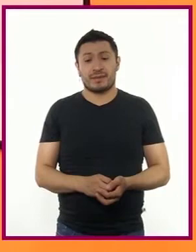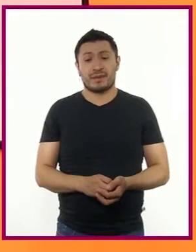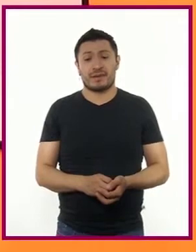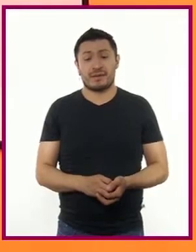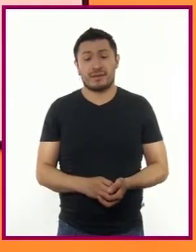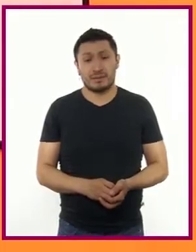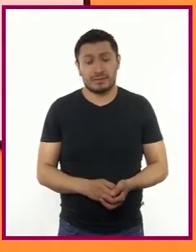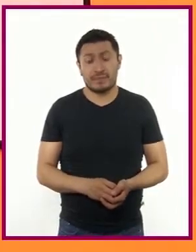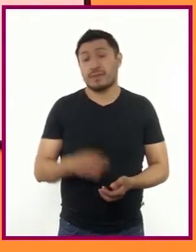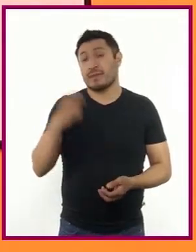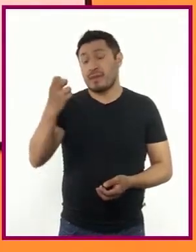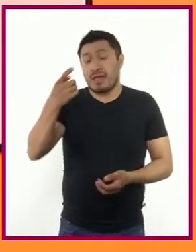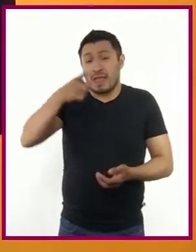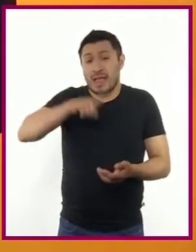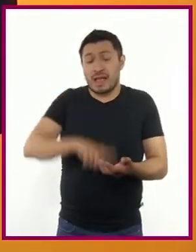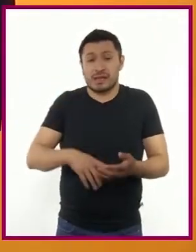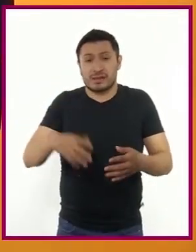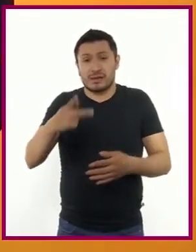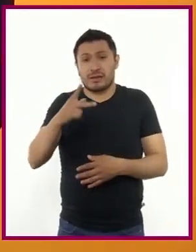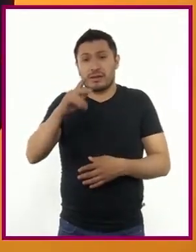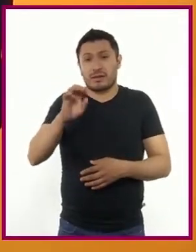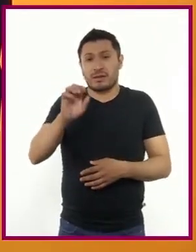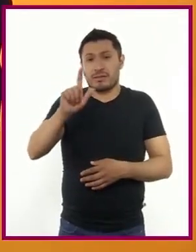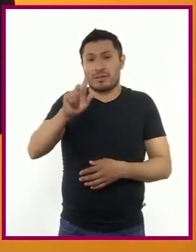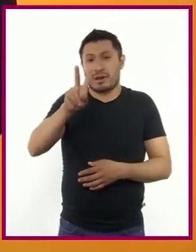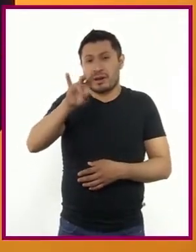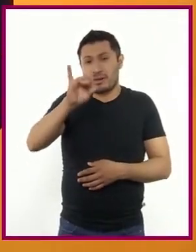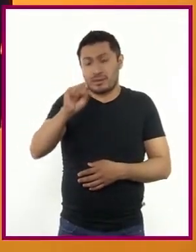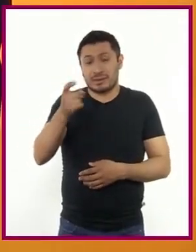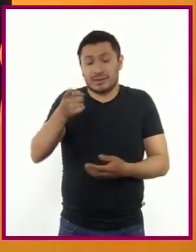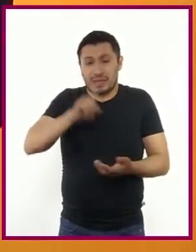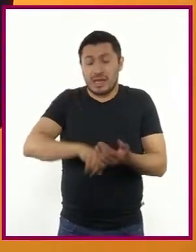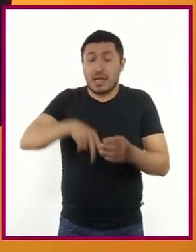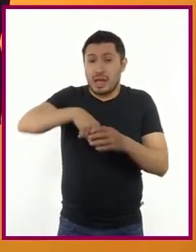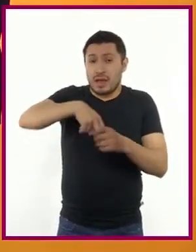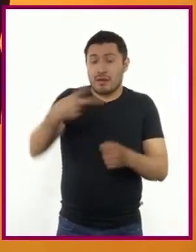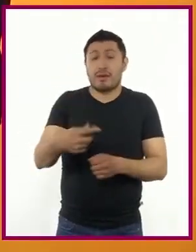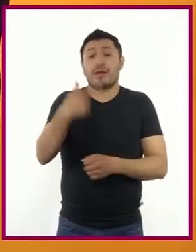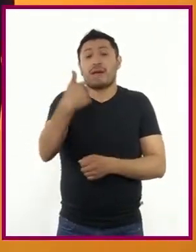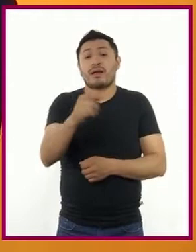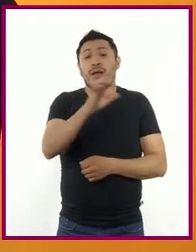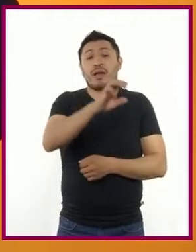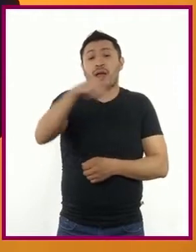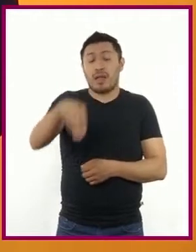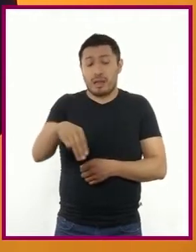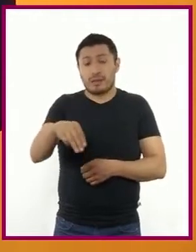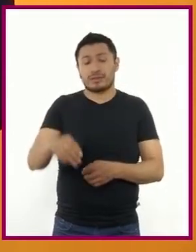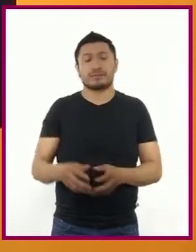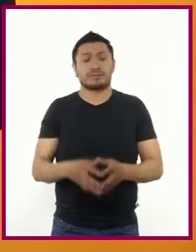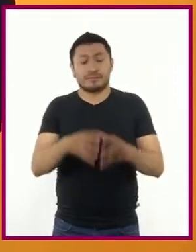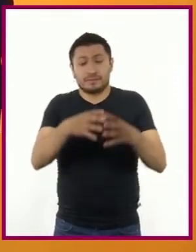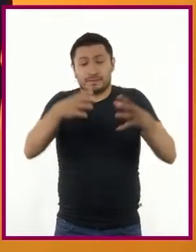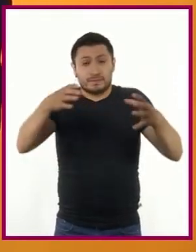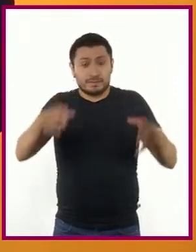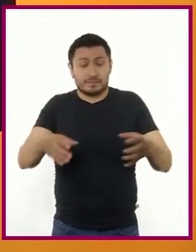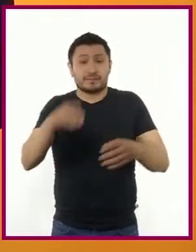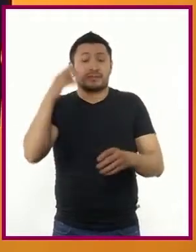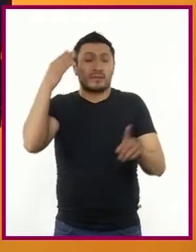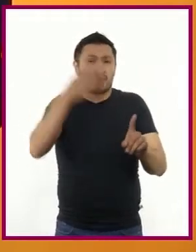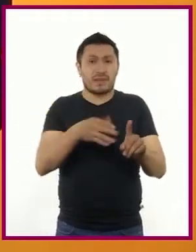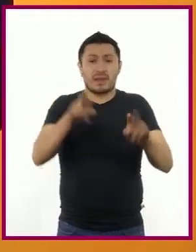Este se localiza en la pelvis. Es un órgano hueco de 7 centímetros de longitud. Su función es